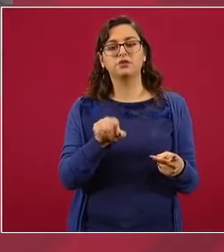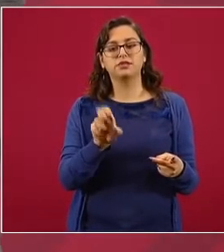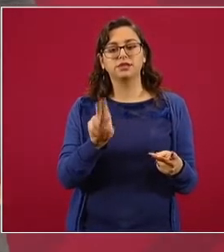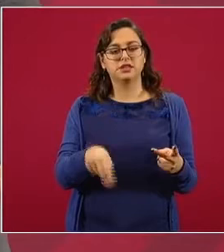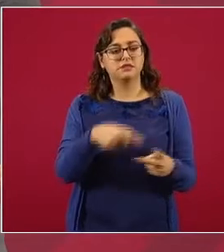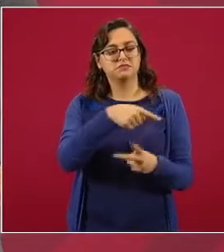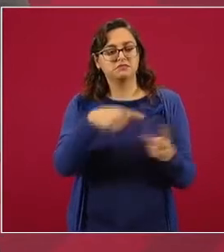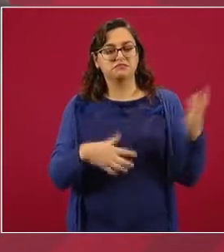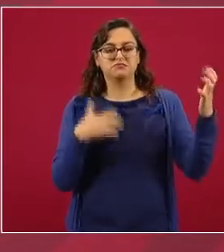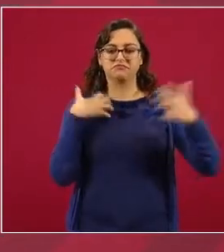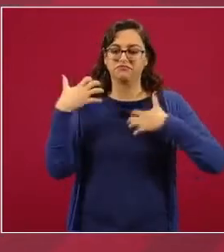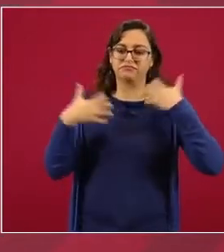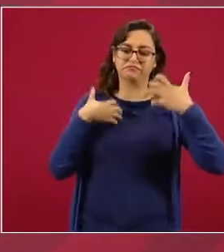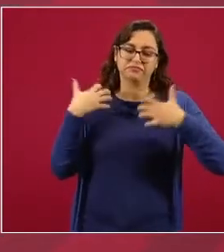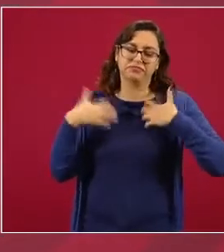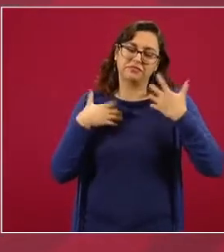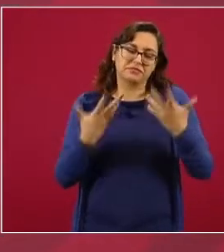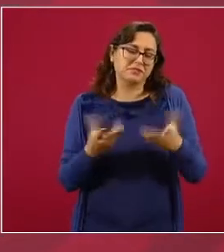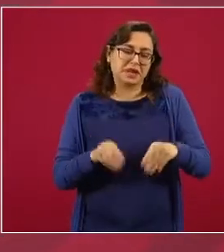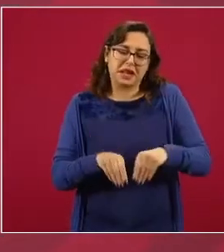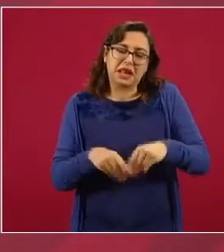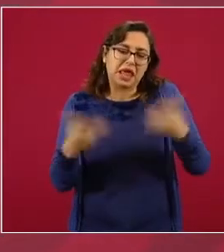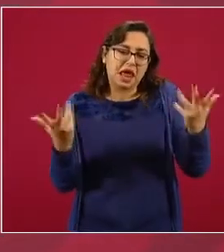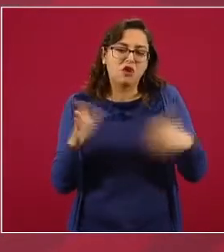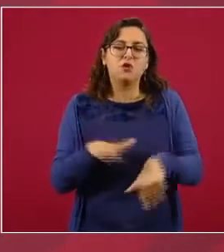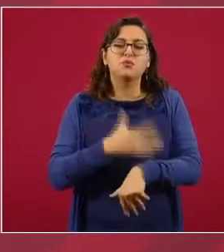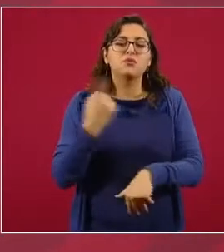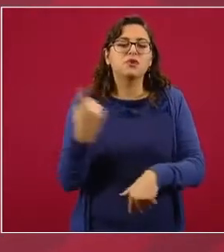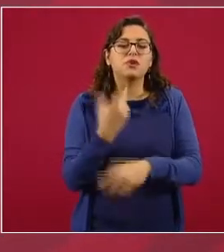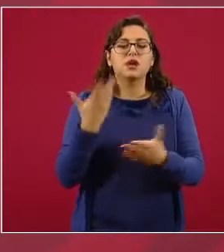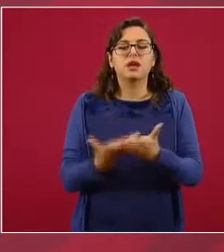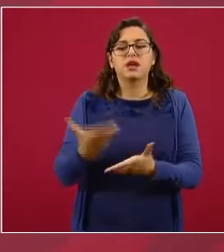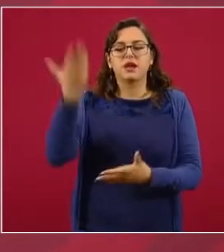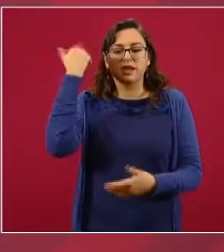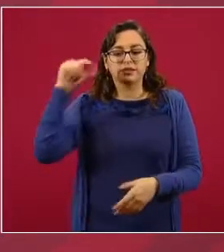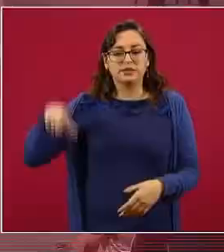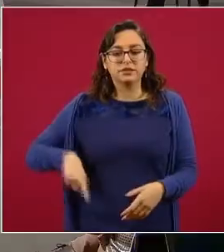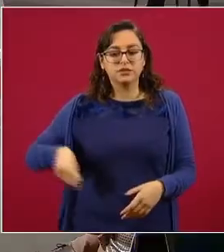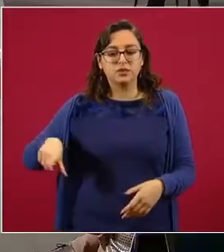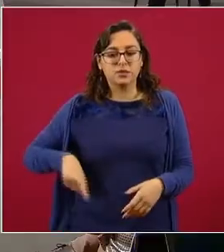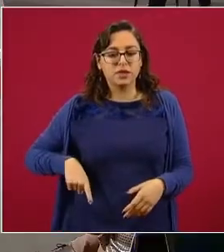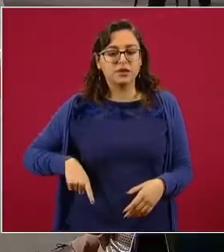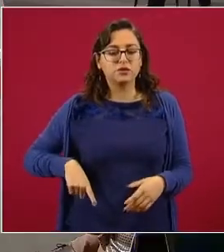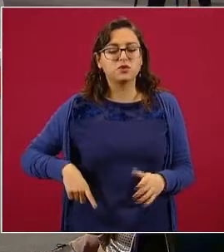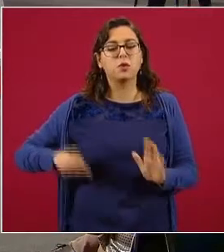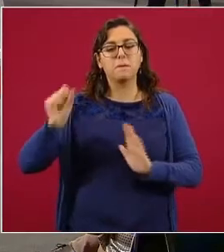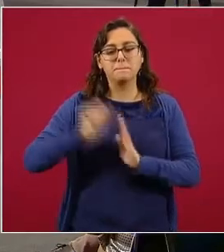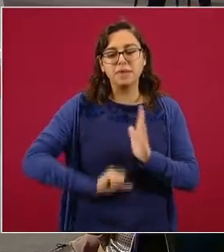Imagínense que el gobierno les compraba cada mes